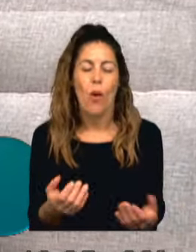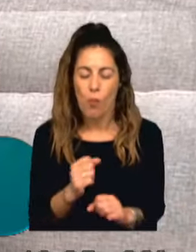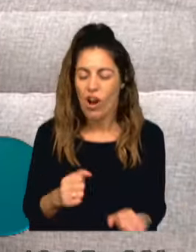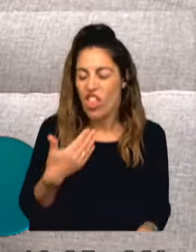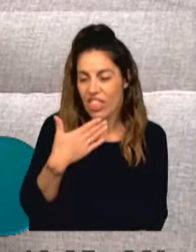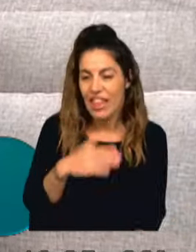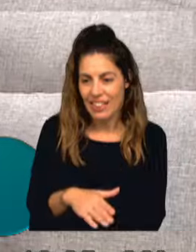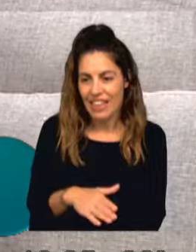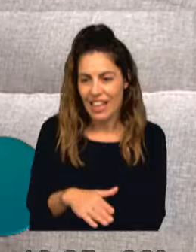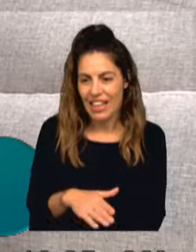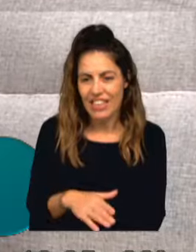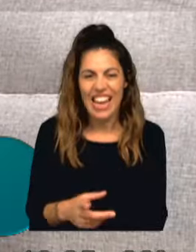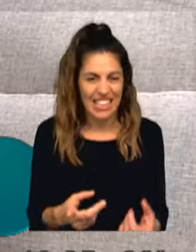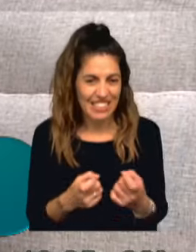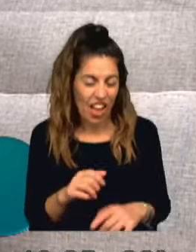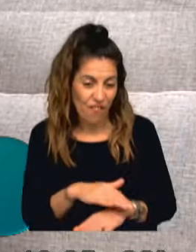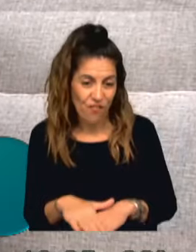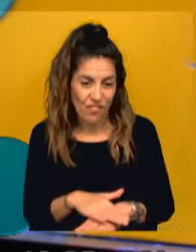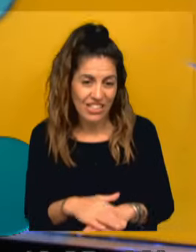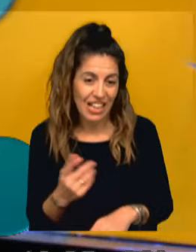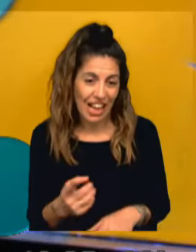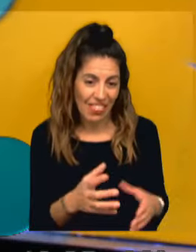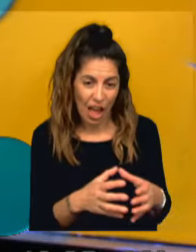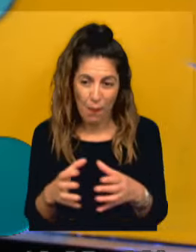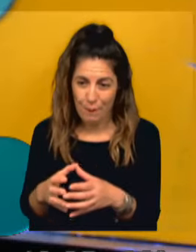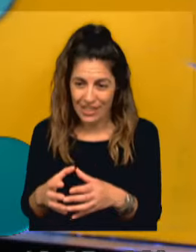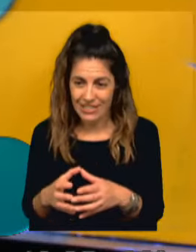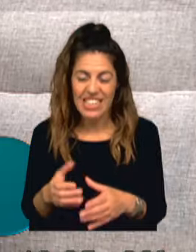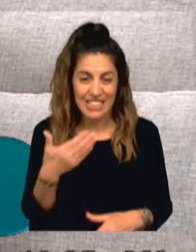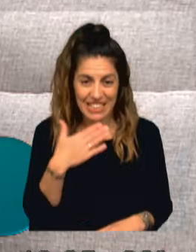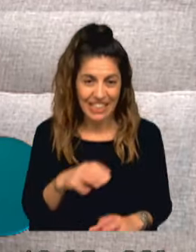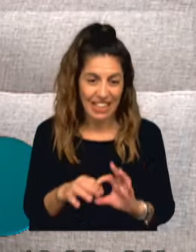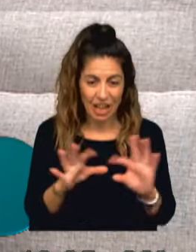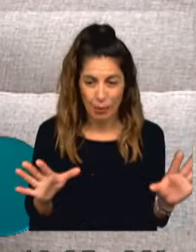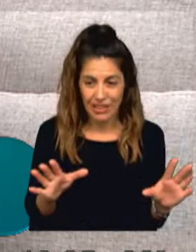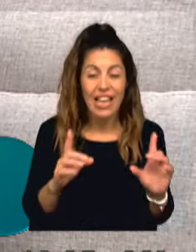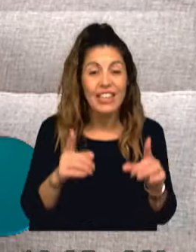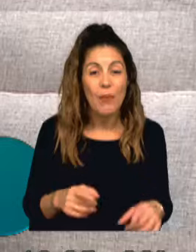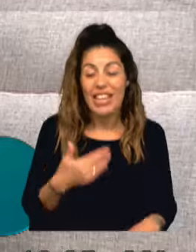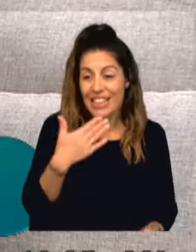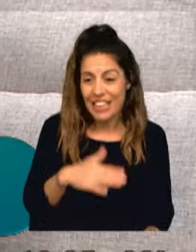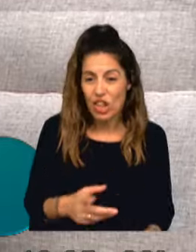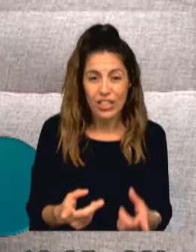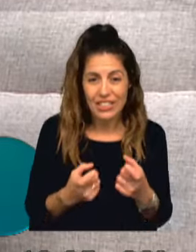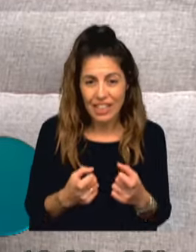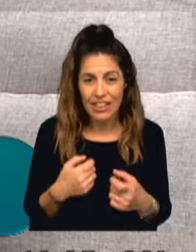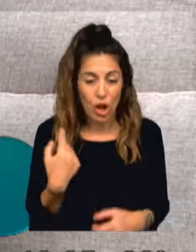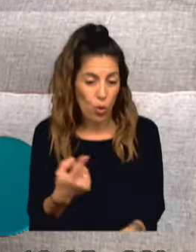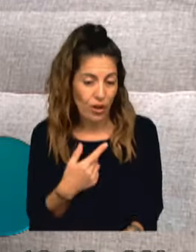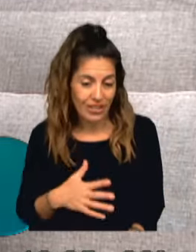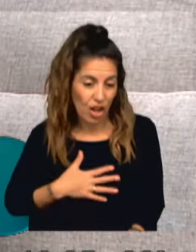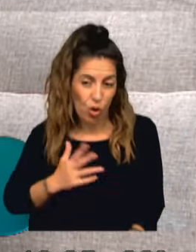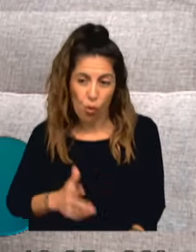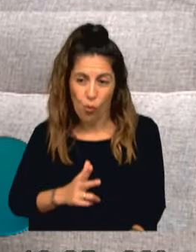entender de sobre manera las necesidades básicas de cada especie se entienden claramente también entiendo que las necesidades básicas de nuestra propia